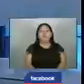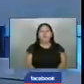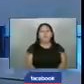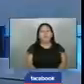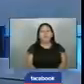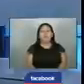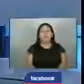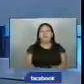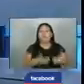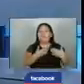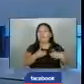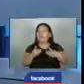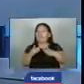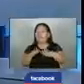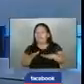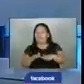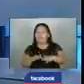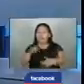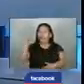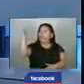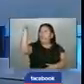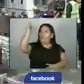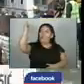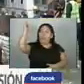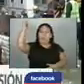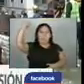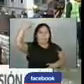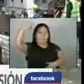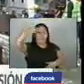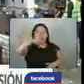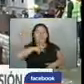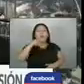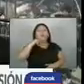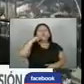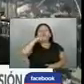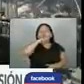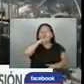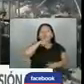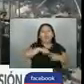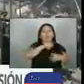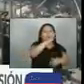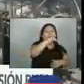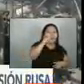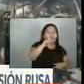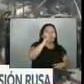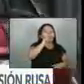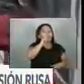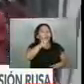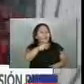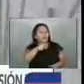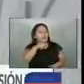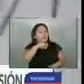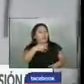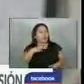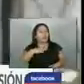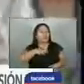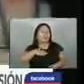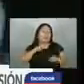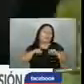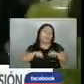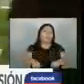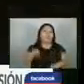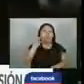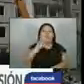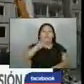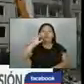Una ola de ataques aéreos rusos con misiles contra ciudades de Ucrania, incluida Kiev, han dejado al menos 25 muertos la